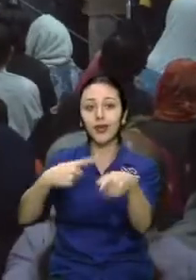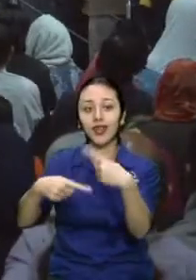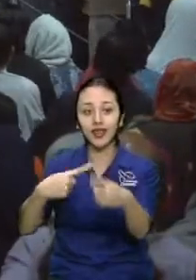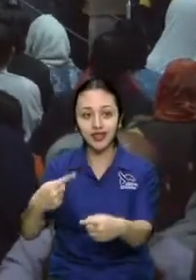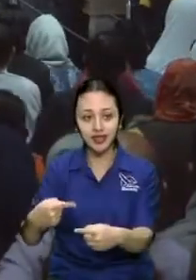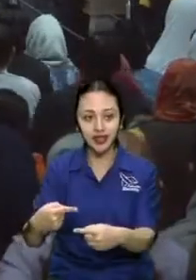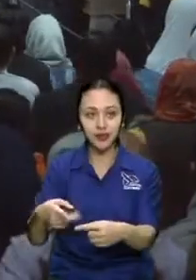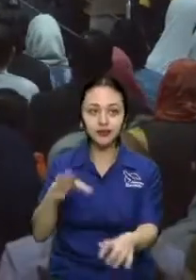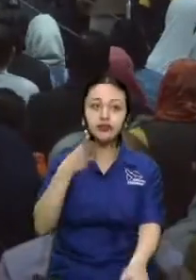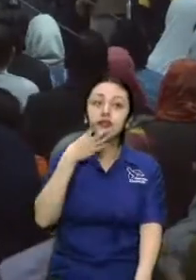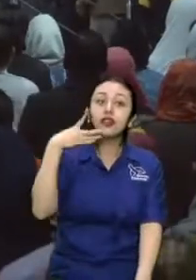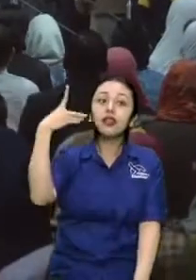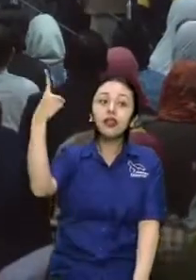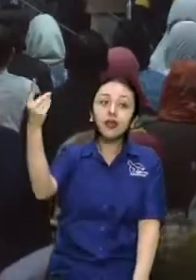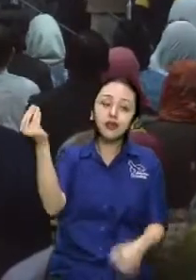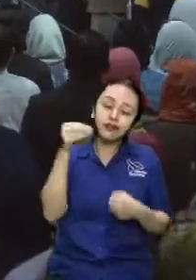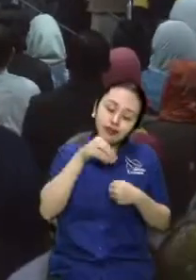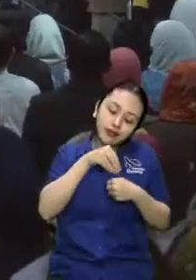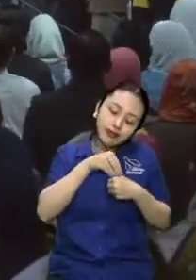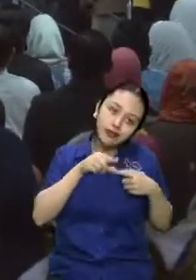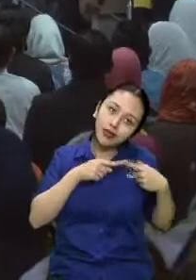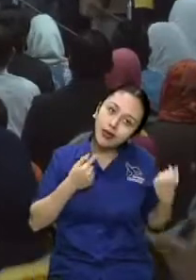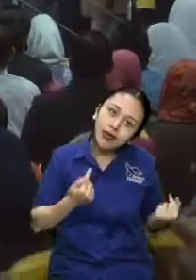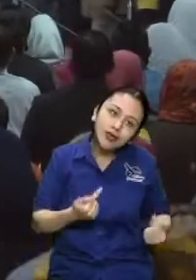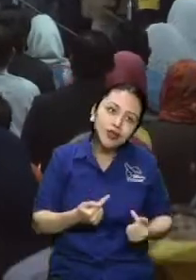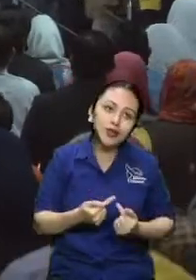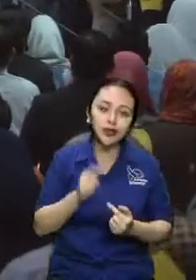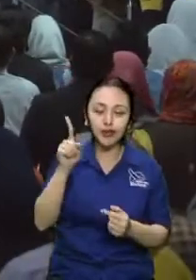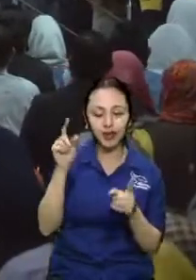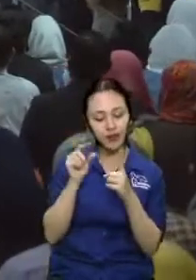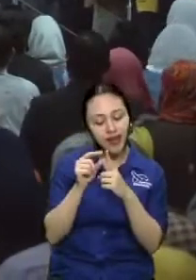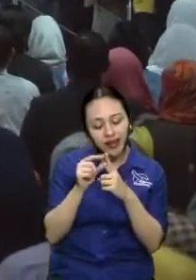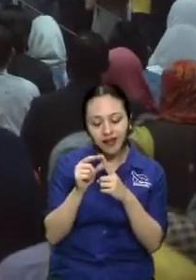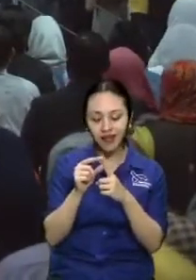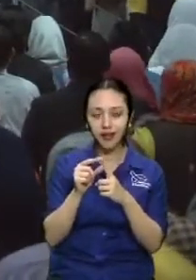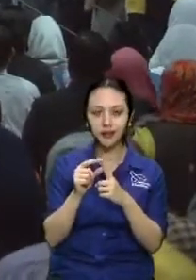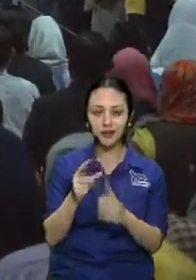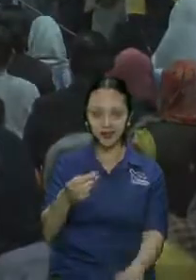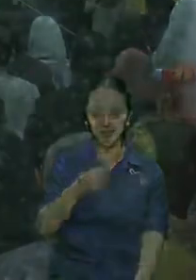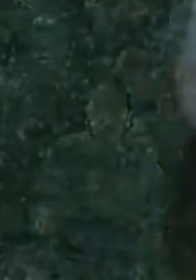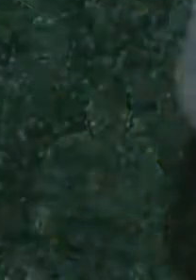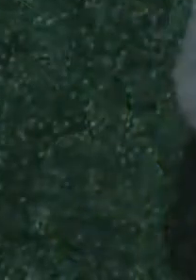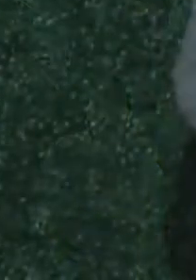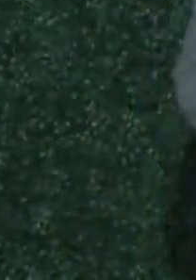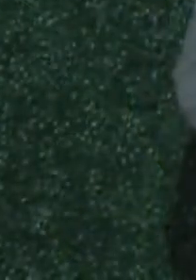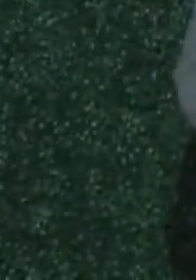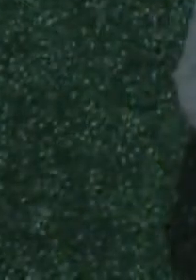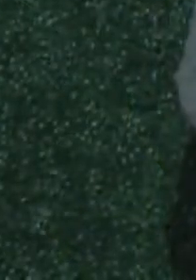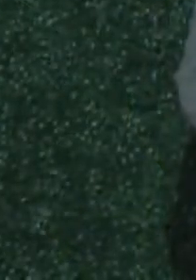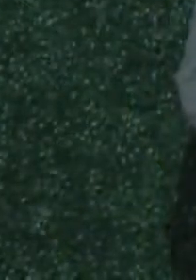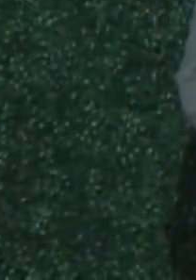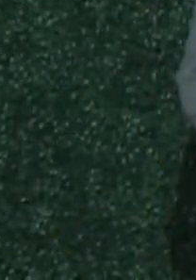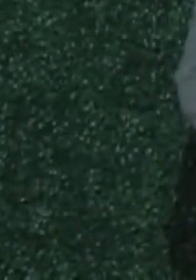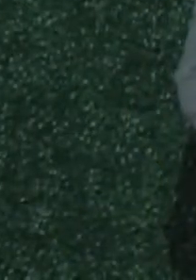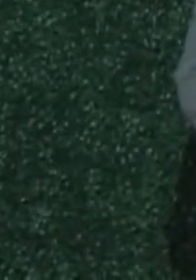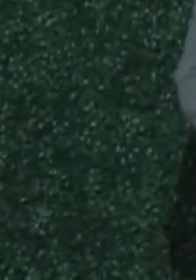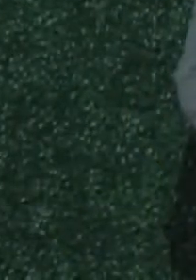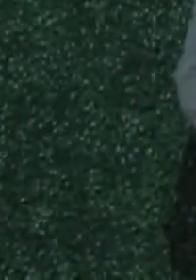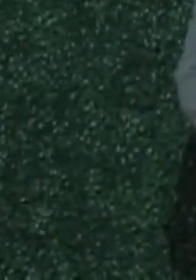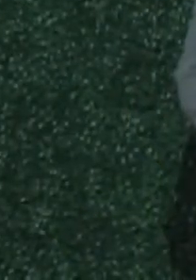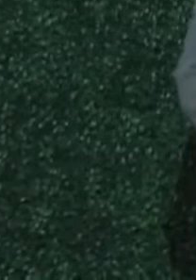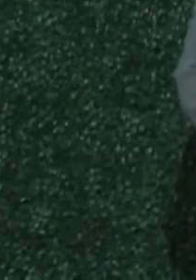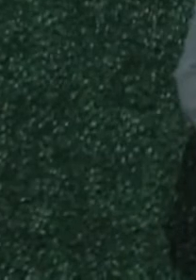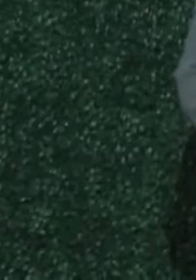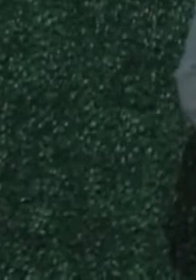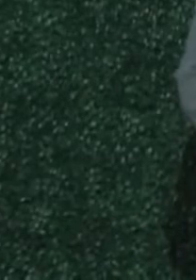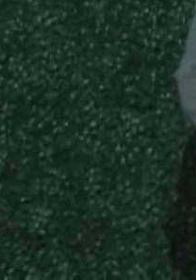mi corazón precisamente una palabra. No sabía que iba a tener el micrófono y quisiera decirlo públicamente. Pero así como el Señor permitió